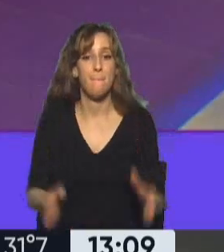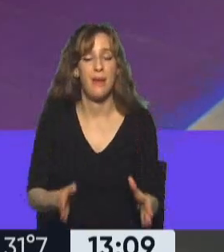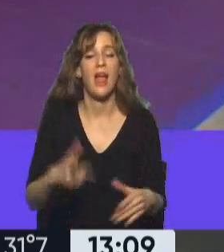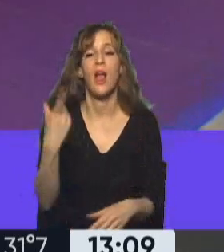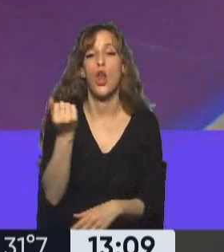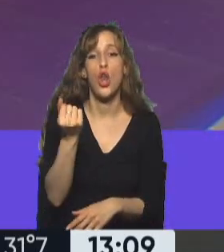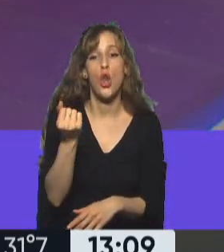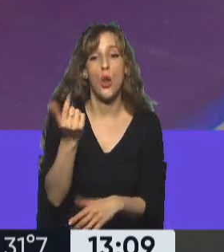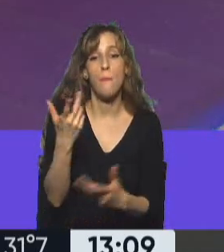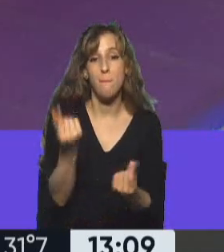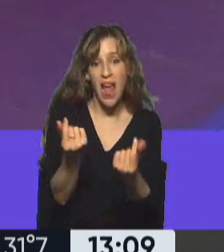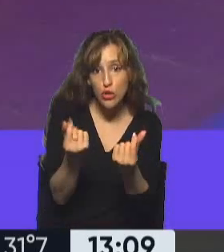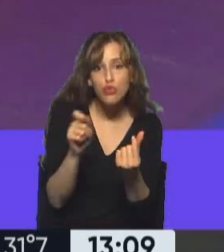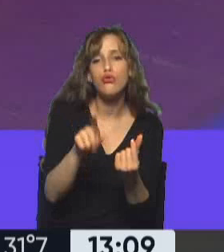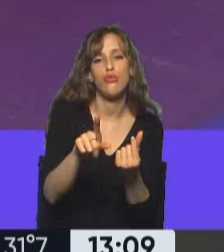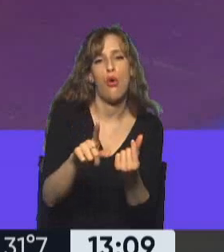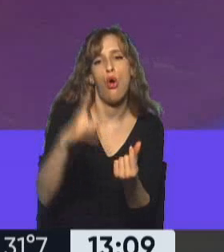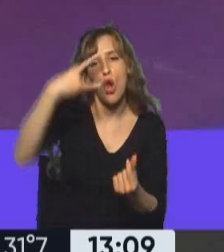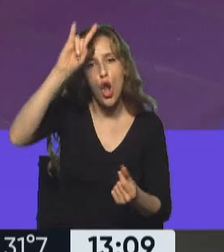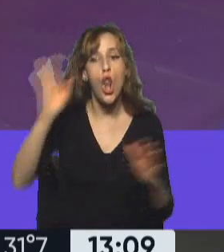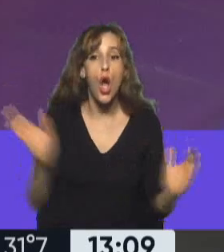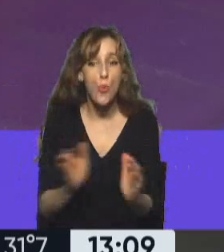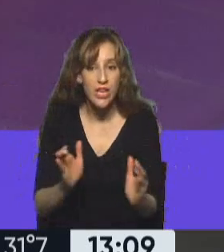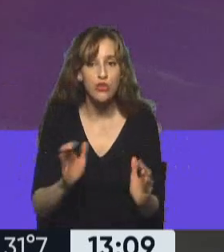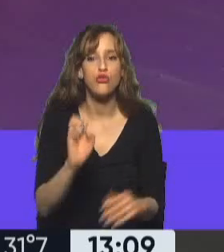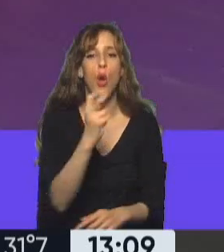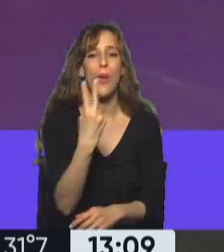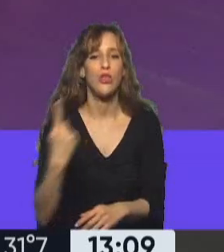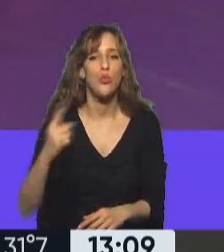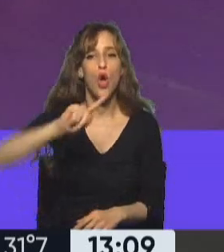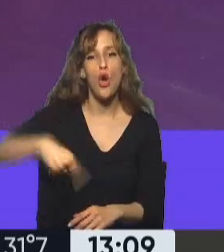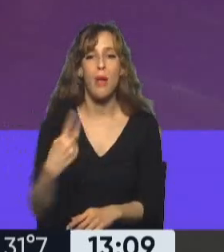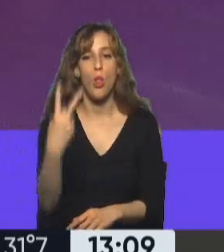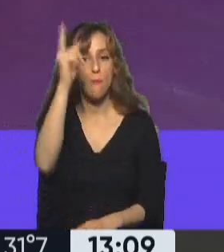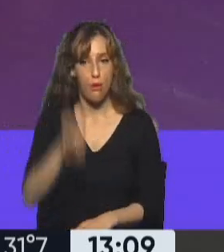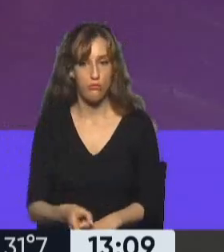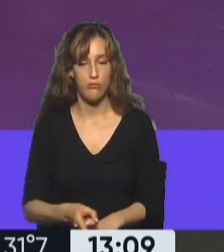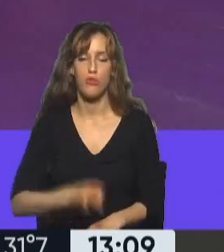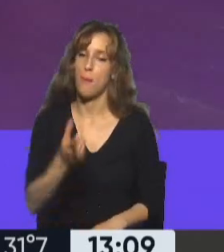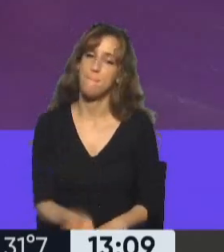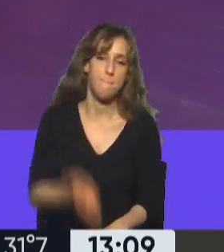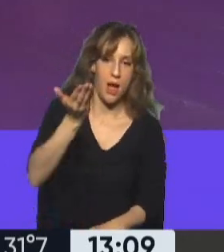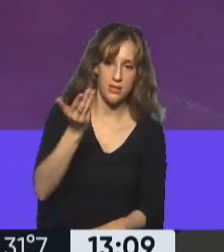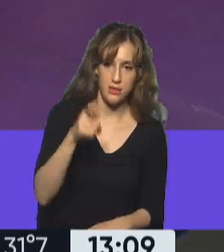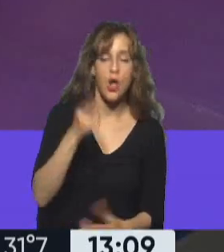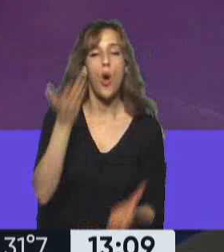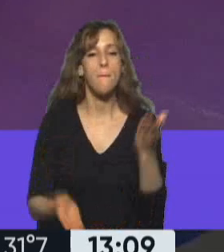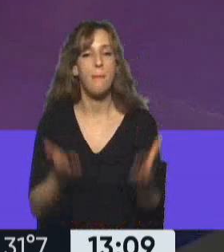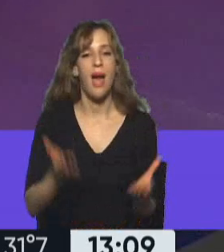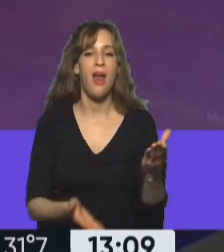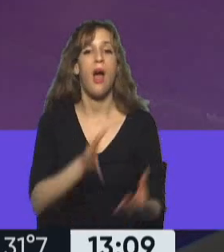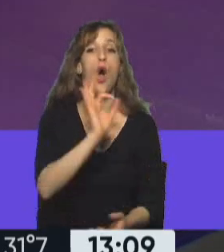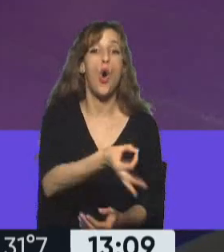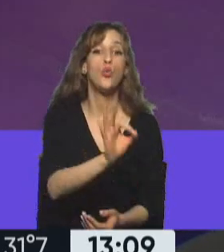20, subió 21,2%. Es una variación promedio entre fin de